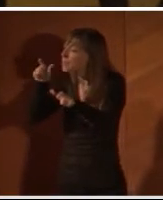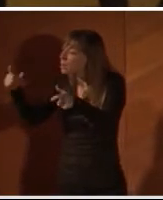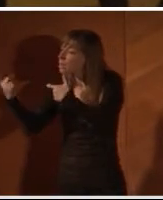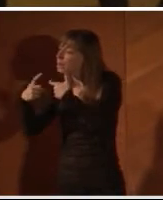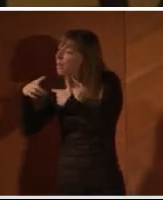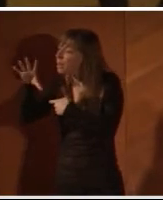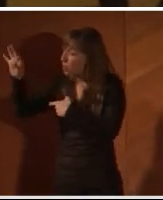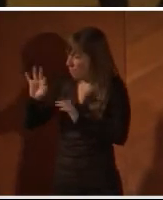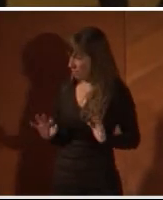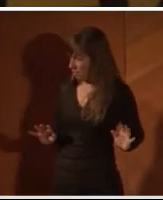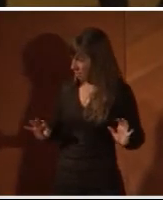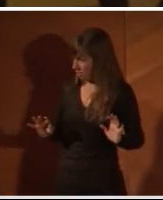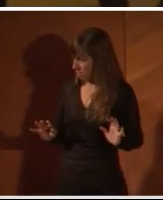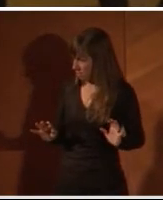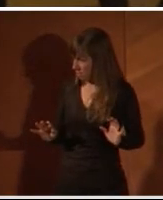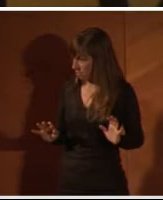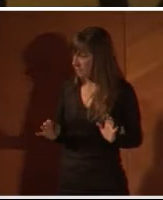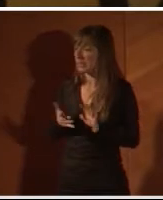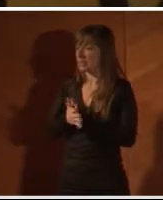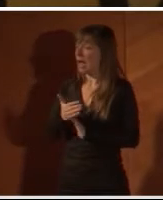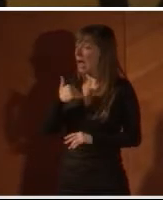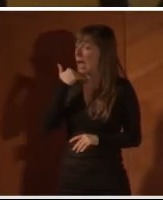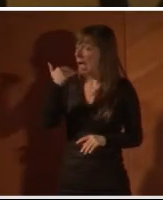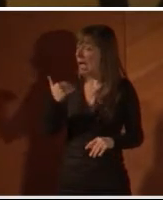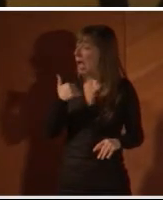participan. Estamos hablando de algo